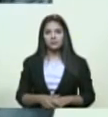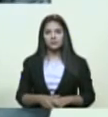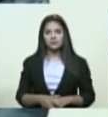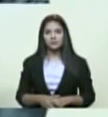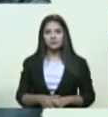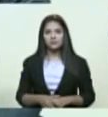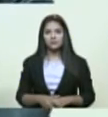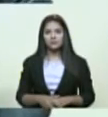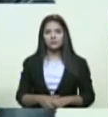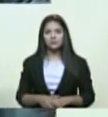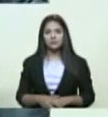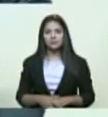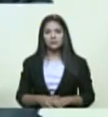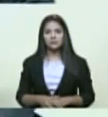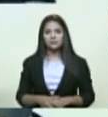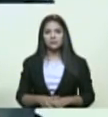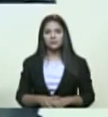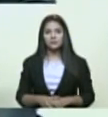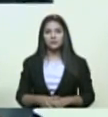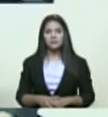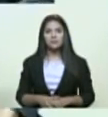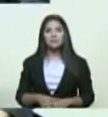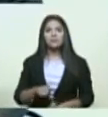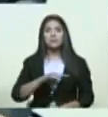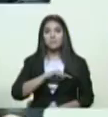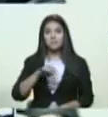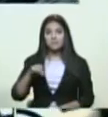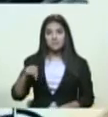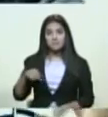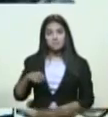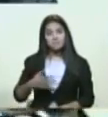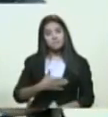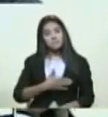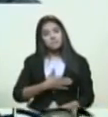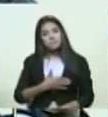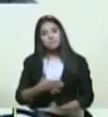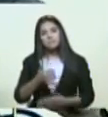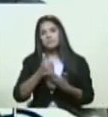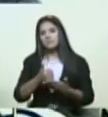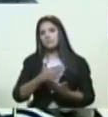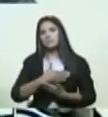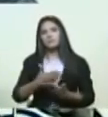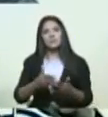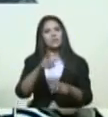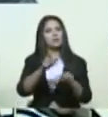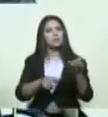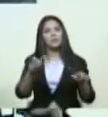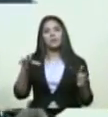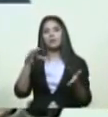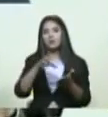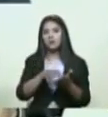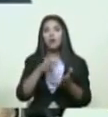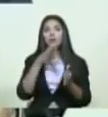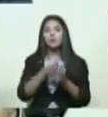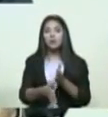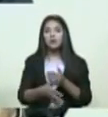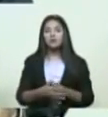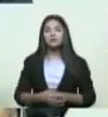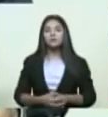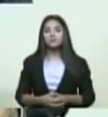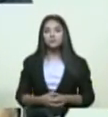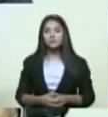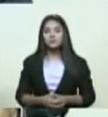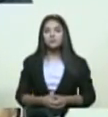Y en este sentido, nosotros prestaremos toda la colaboración pertinente con las autoridades del Estado para